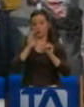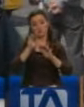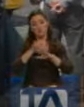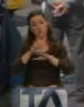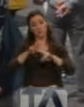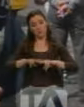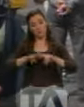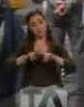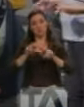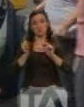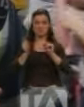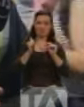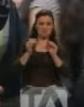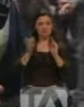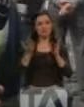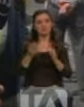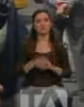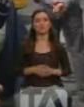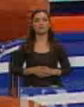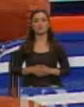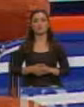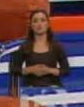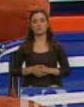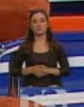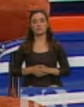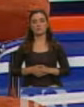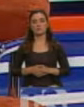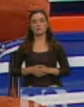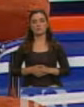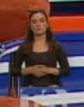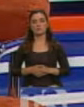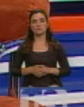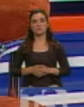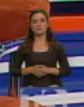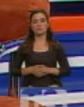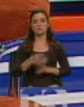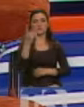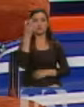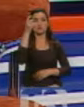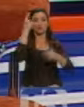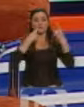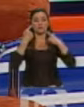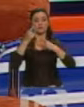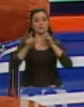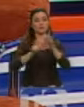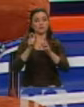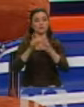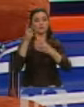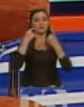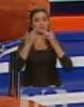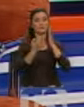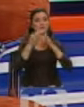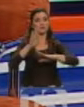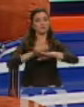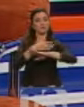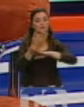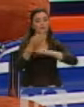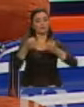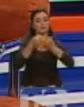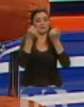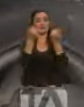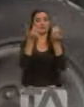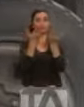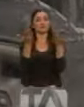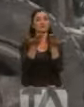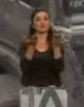que es la valoración médica de los doctores. Por otro lado, 12 personas resultaron heridas producto de un accidente de tránsito